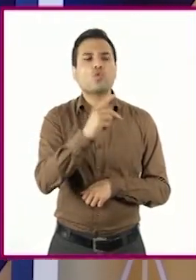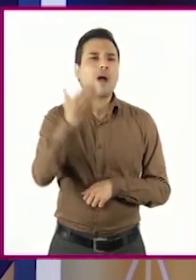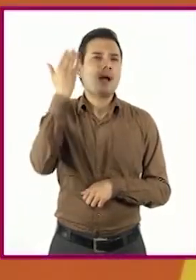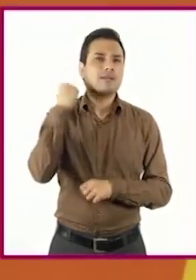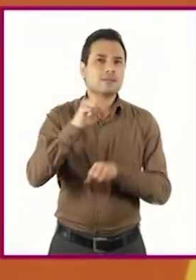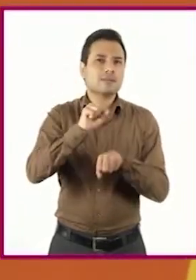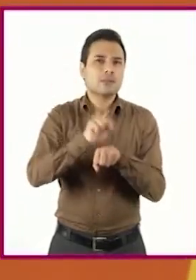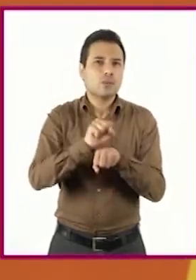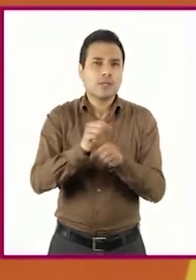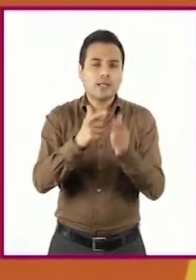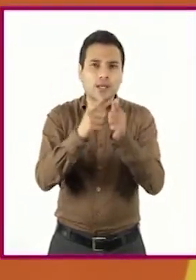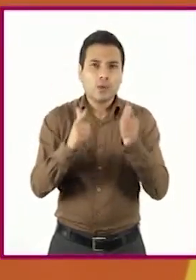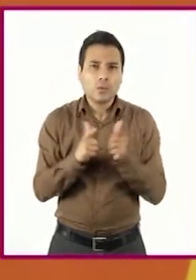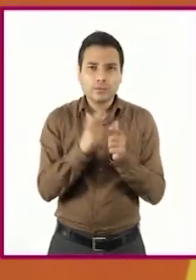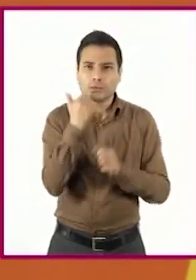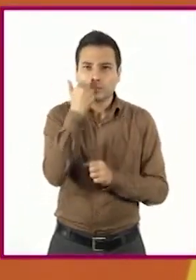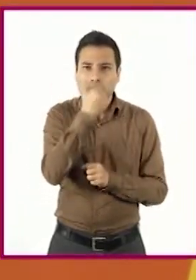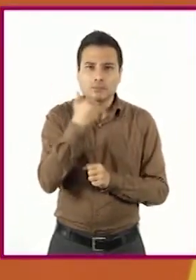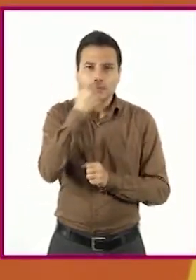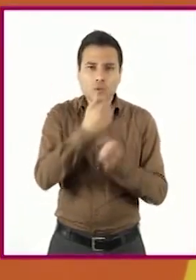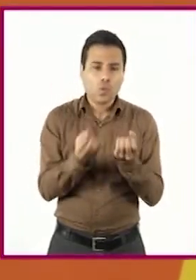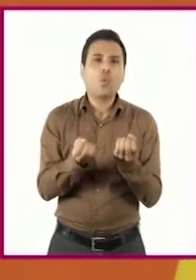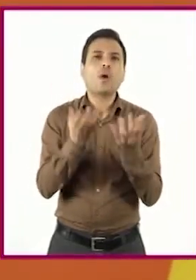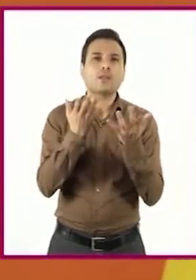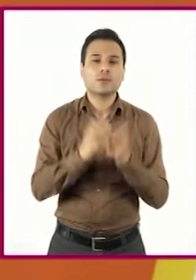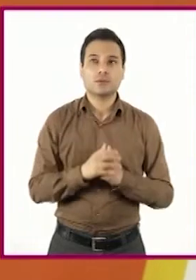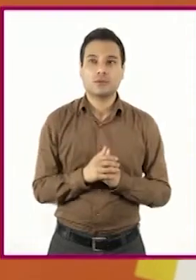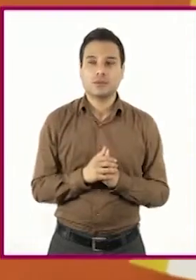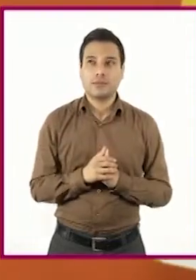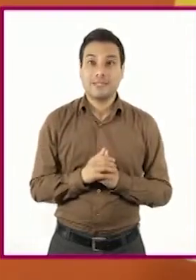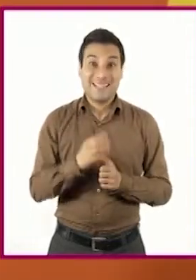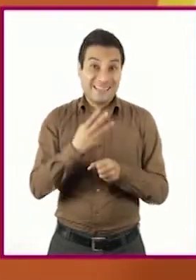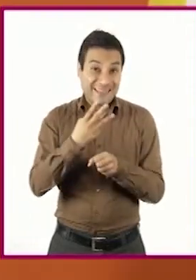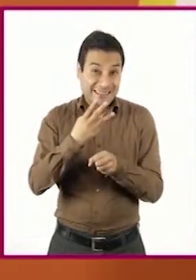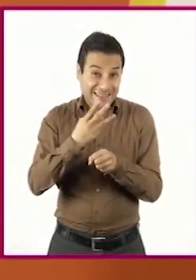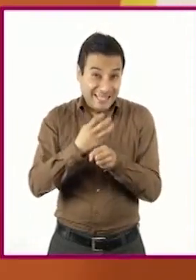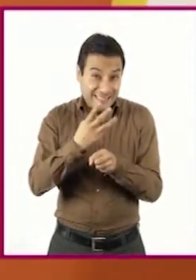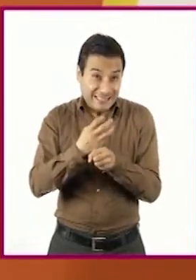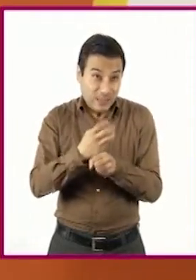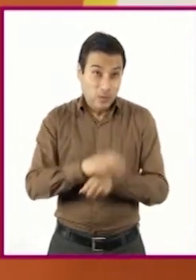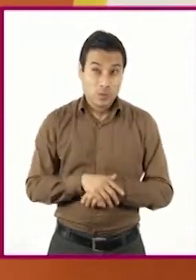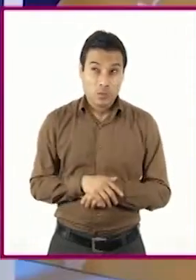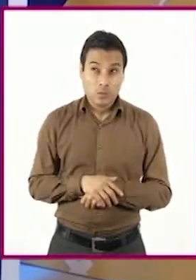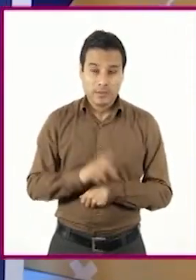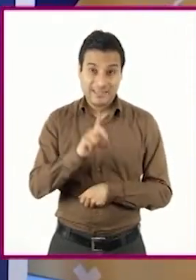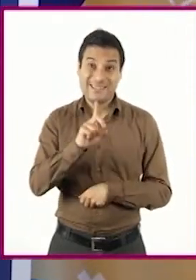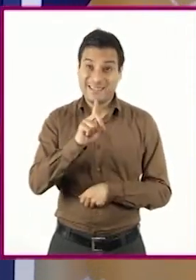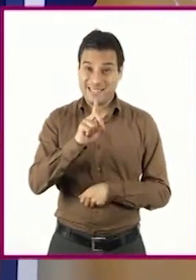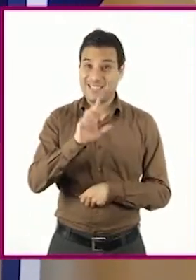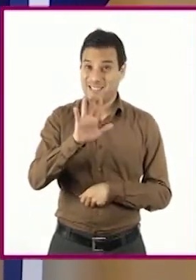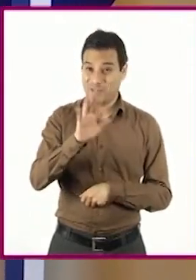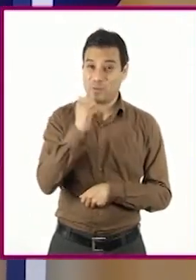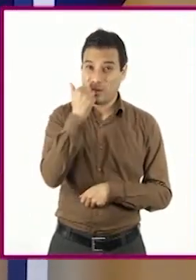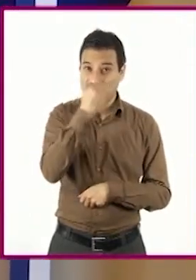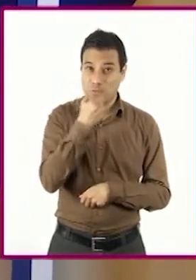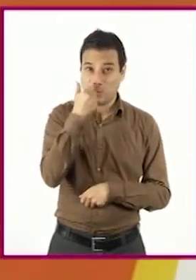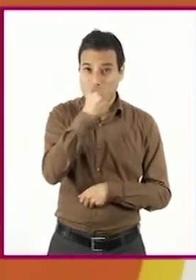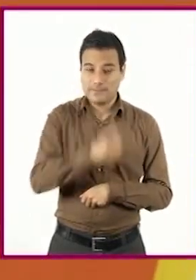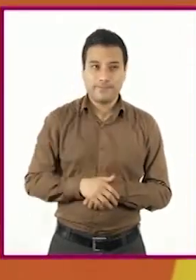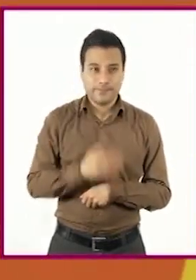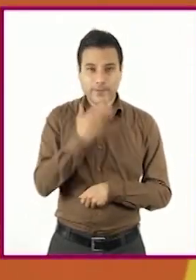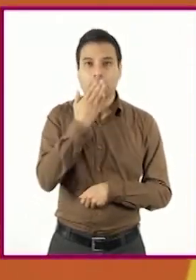secundaria? Maestro Bernabé, me acuerdo de que en tercer grado éramos 35 alumnos. Muy bien,